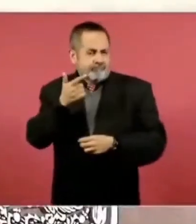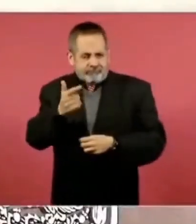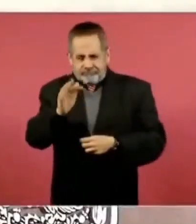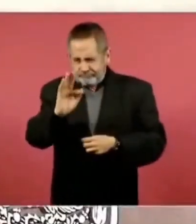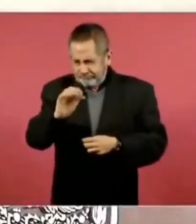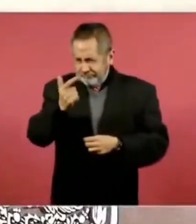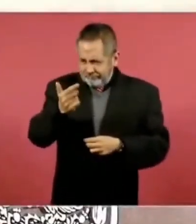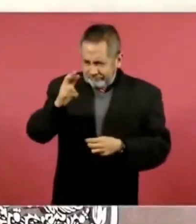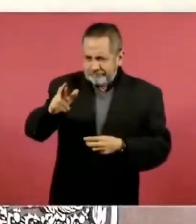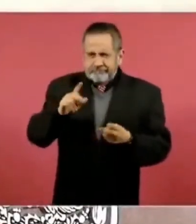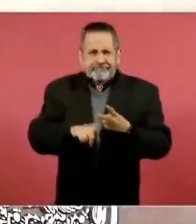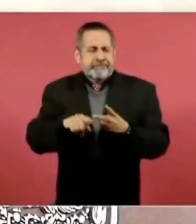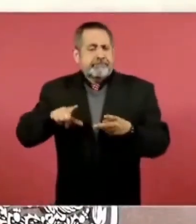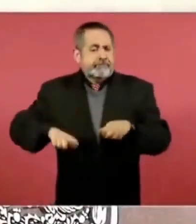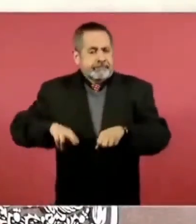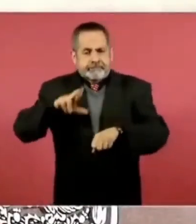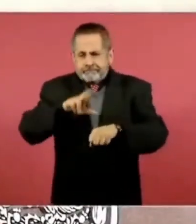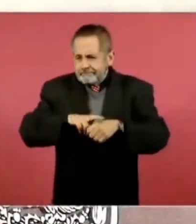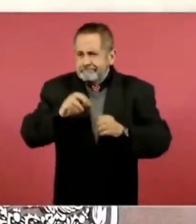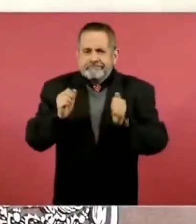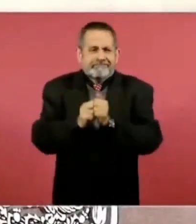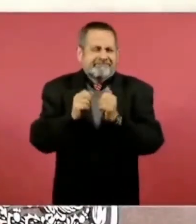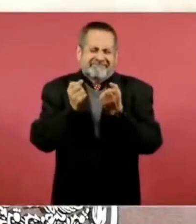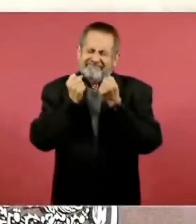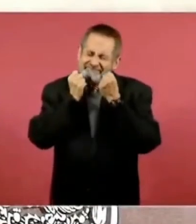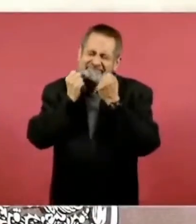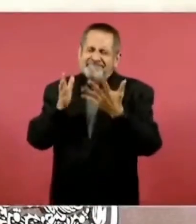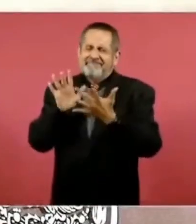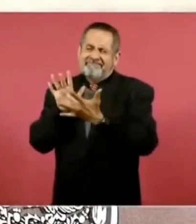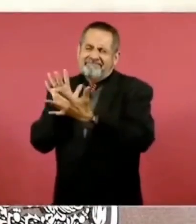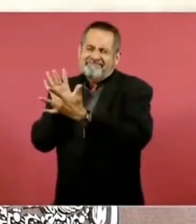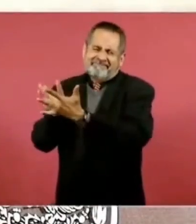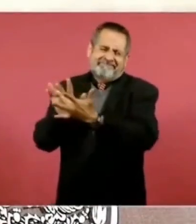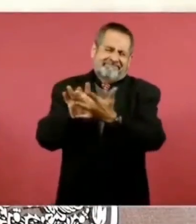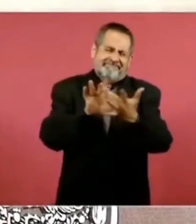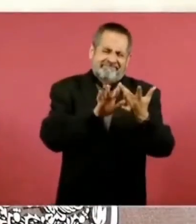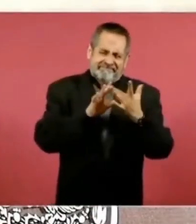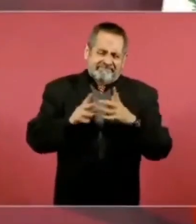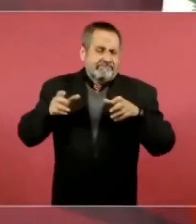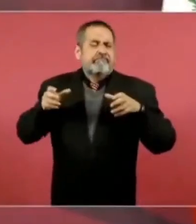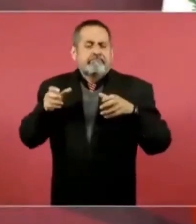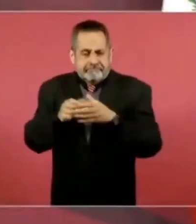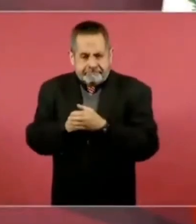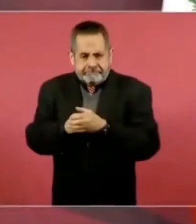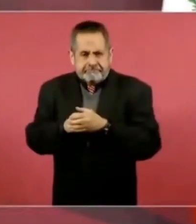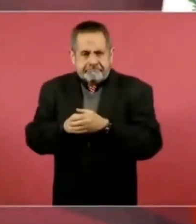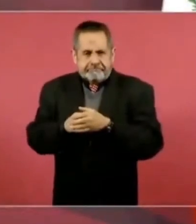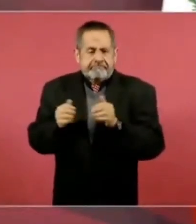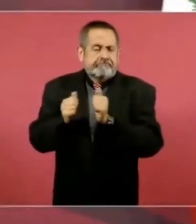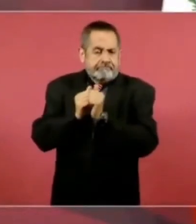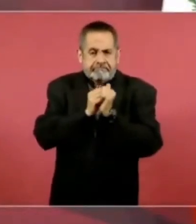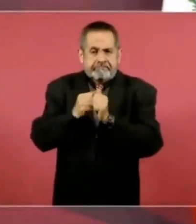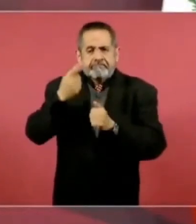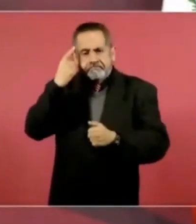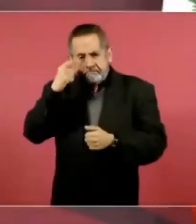República, con gobernadores, con muchas, muchas instituciones,